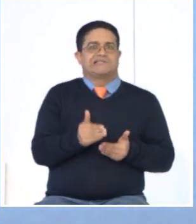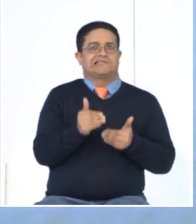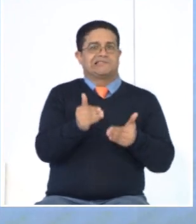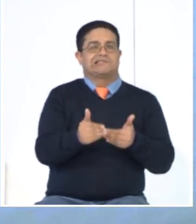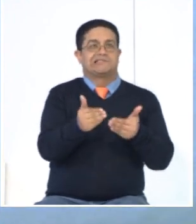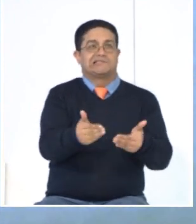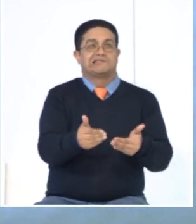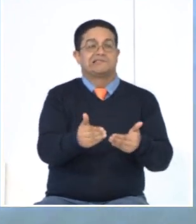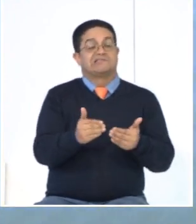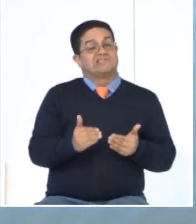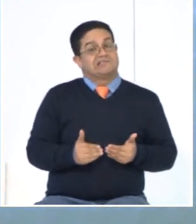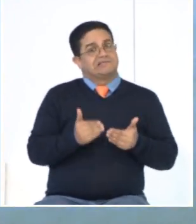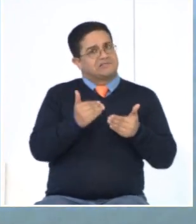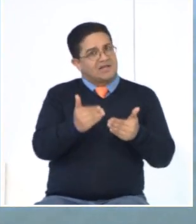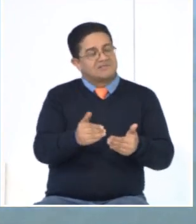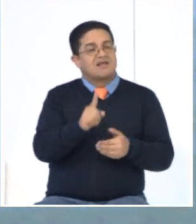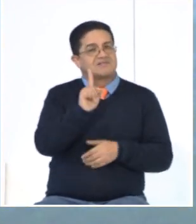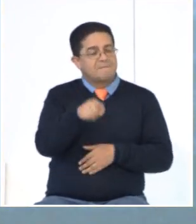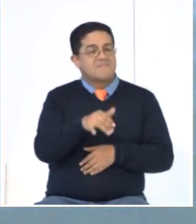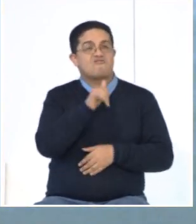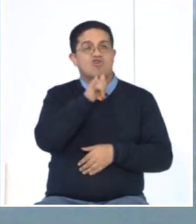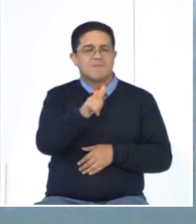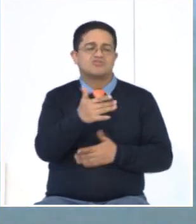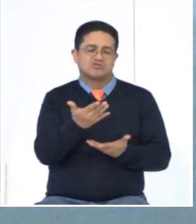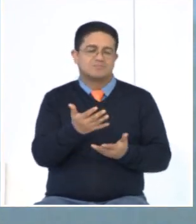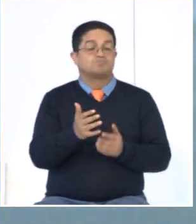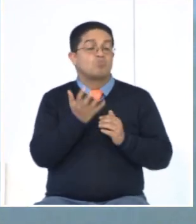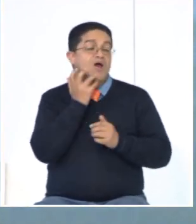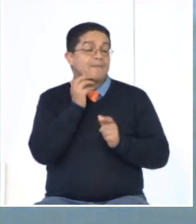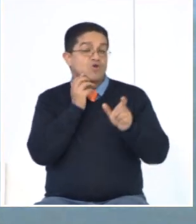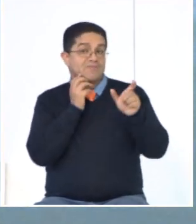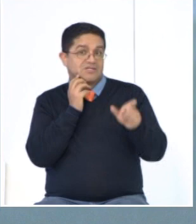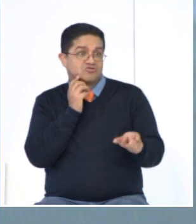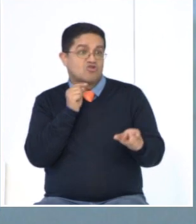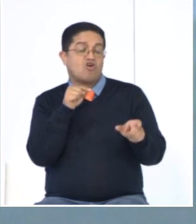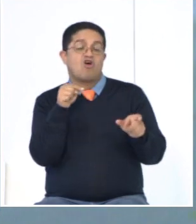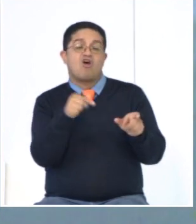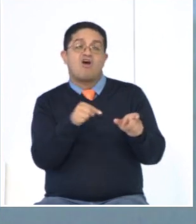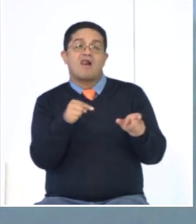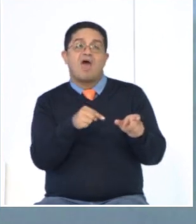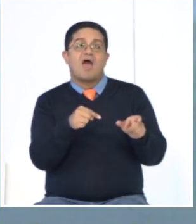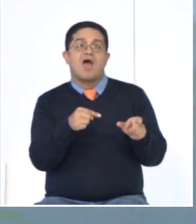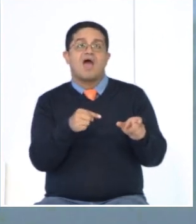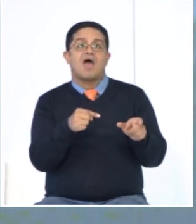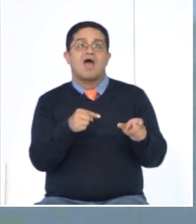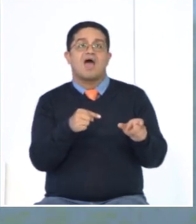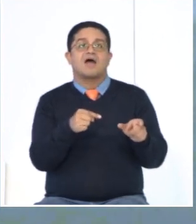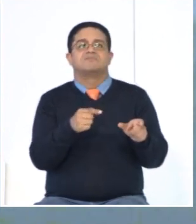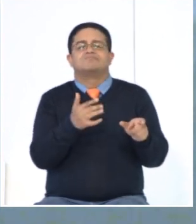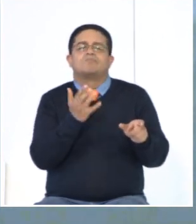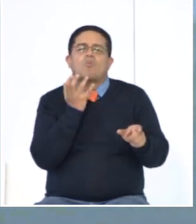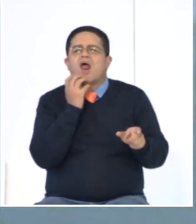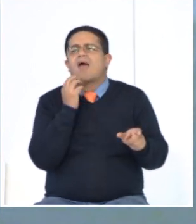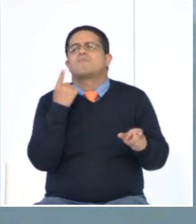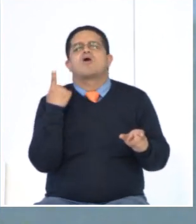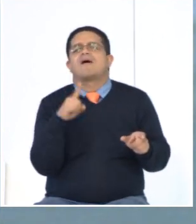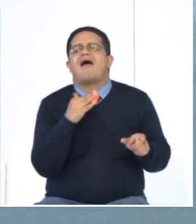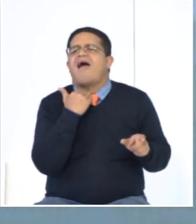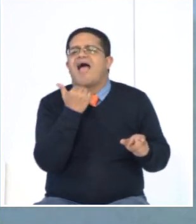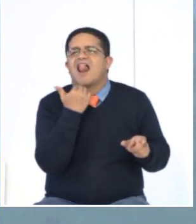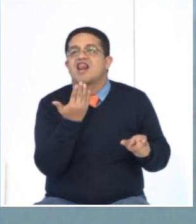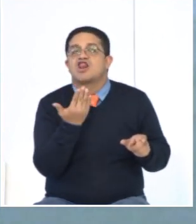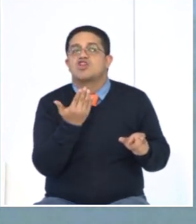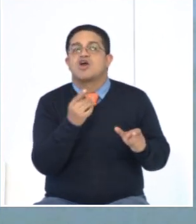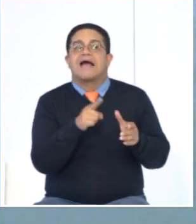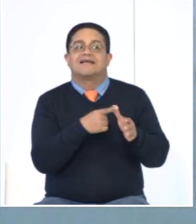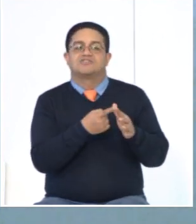estudios, entonces se retrasa el diagnóstico. Ponte que este paciente, gracias a Dios no fue así, pero ponte que este paciente sí tuviera algo más.